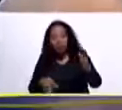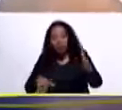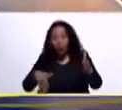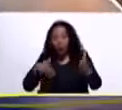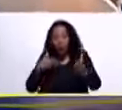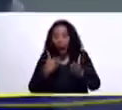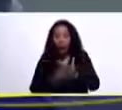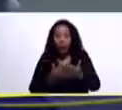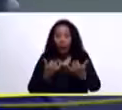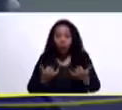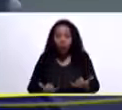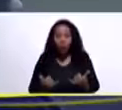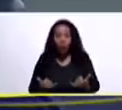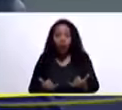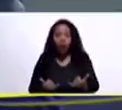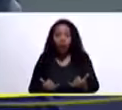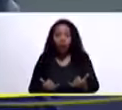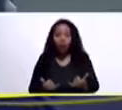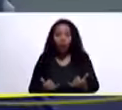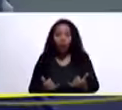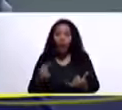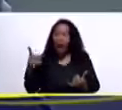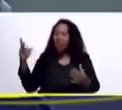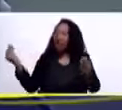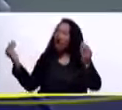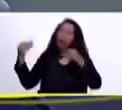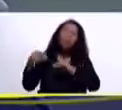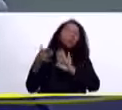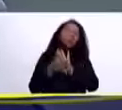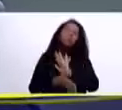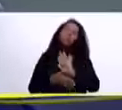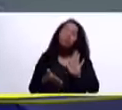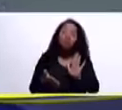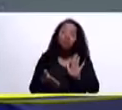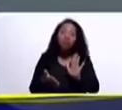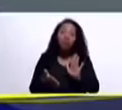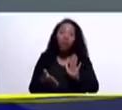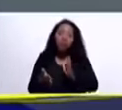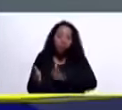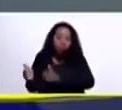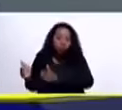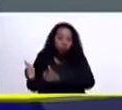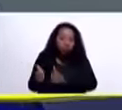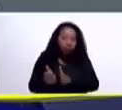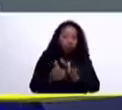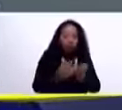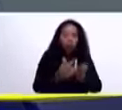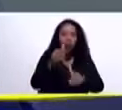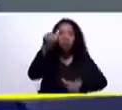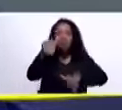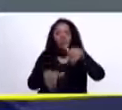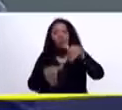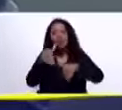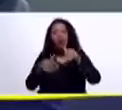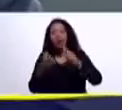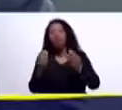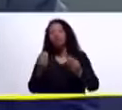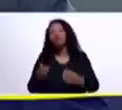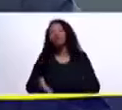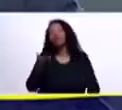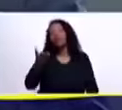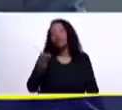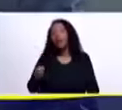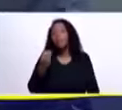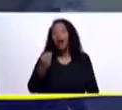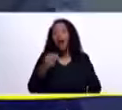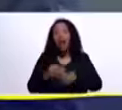hoy. Esos acuerdos apuntaron a la vía electoral, fundamental para la paz